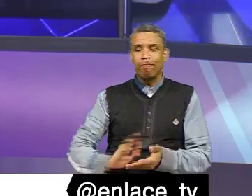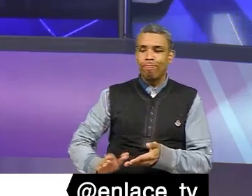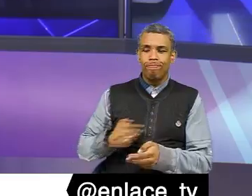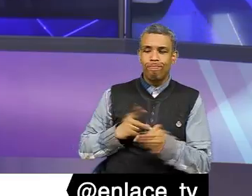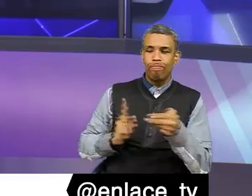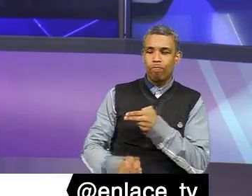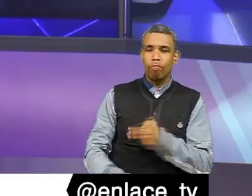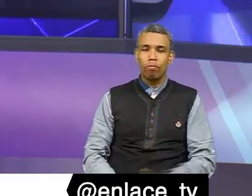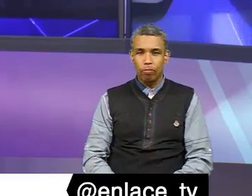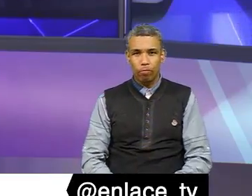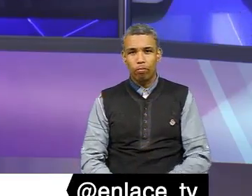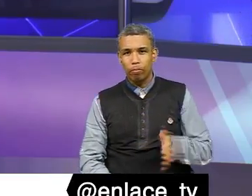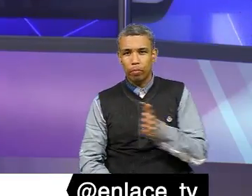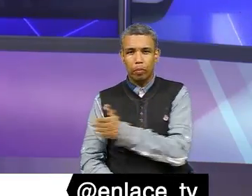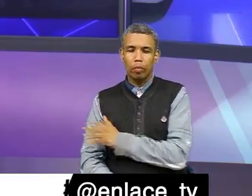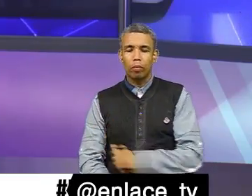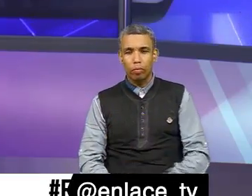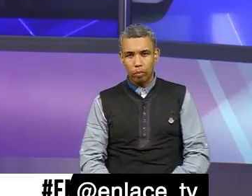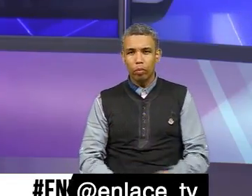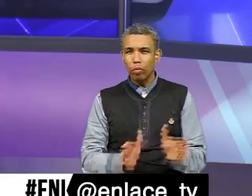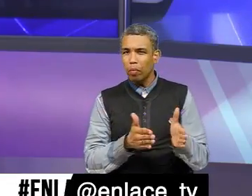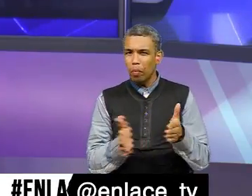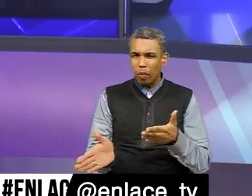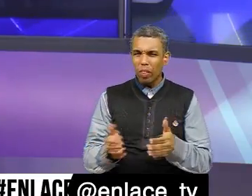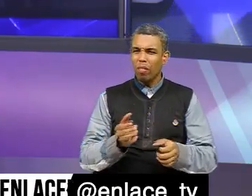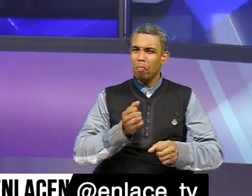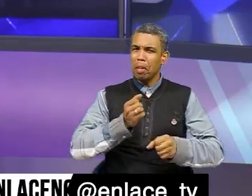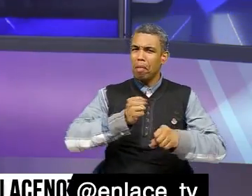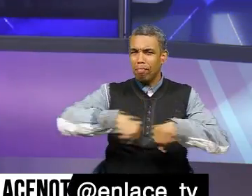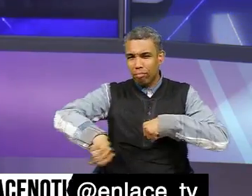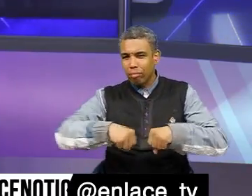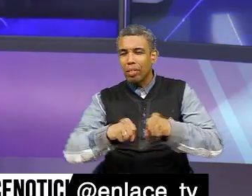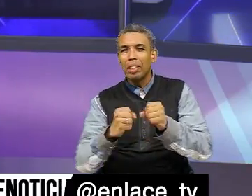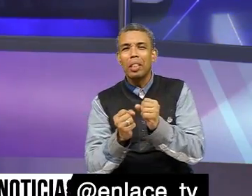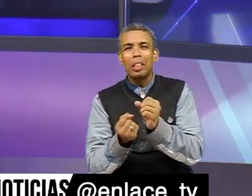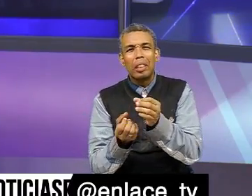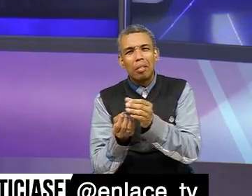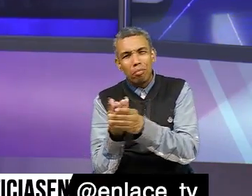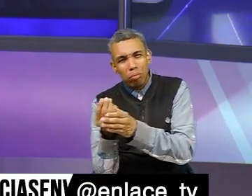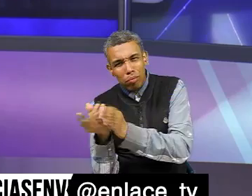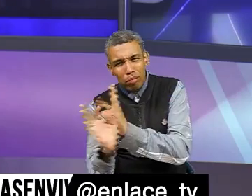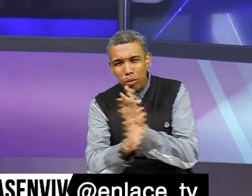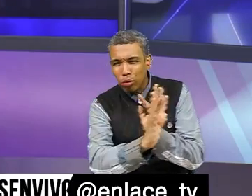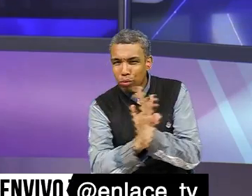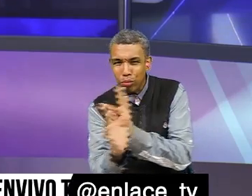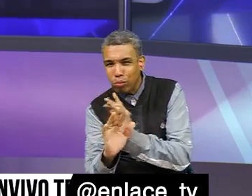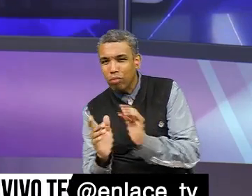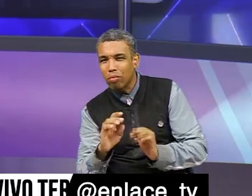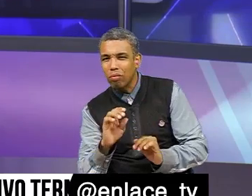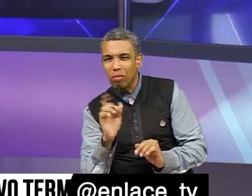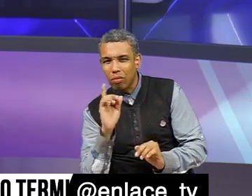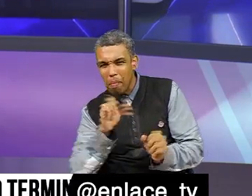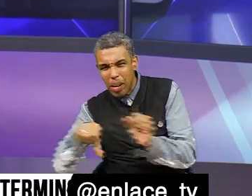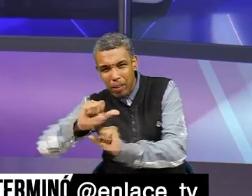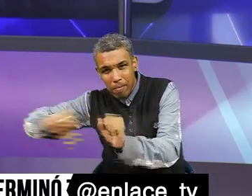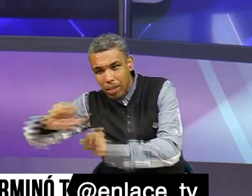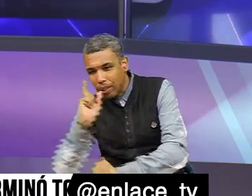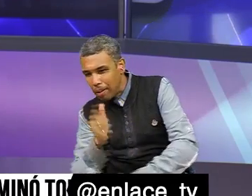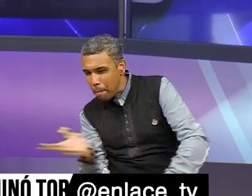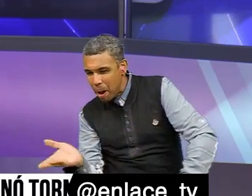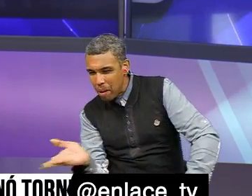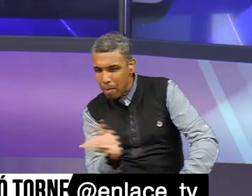Plan de Empleo Social PES comenzó trabajos de embellecimiento a zonas verdes y humedales del municipio. Mujeres Cabeza de Familia lideran esas